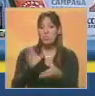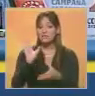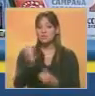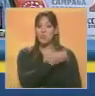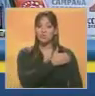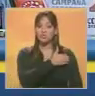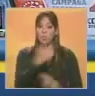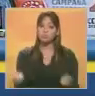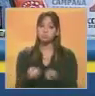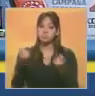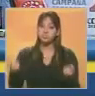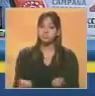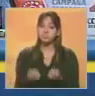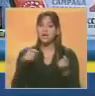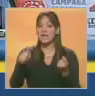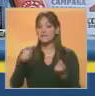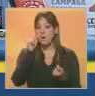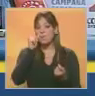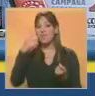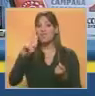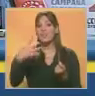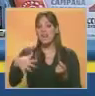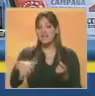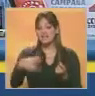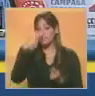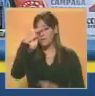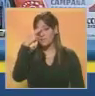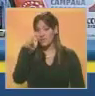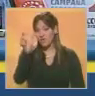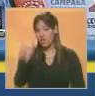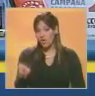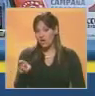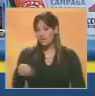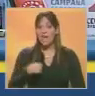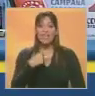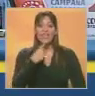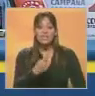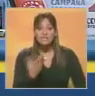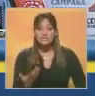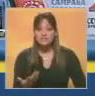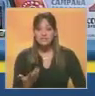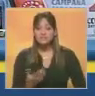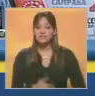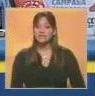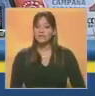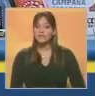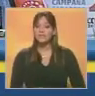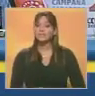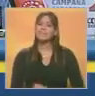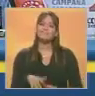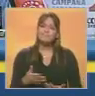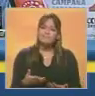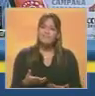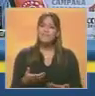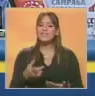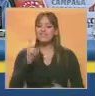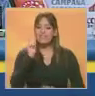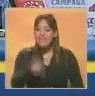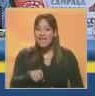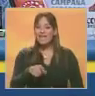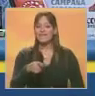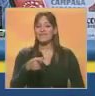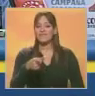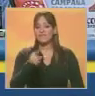campaña de este señor de la derecha señala que la razón por la cual eso